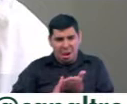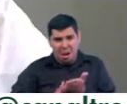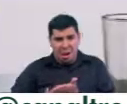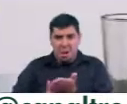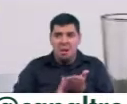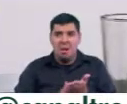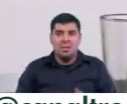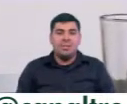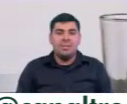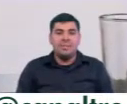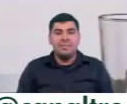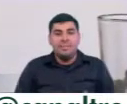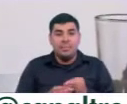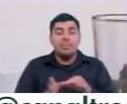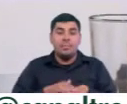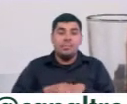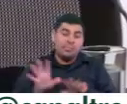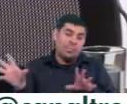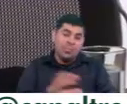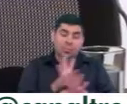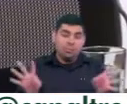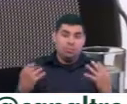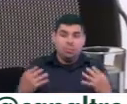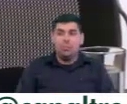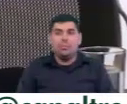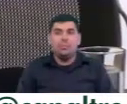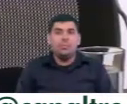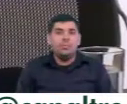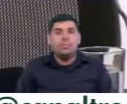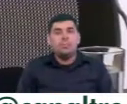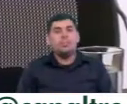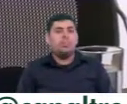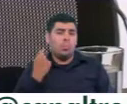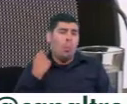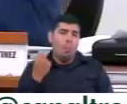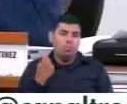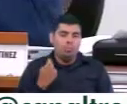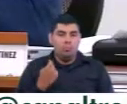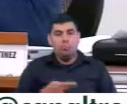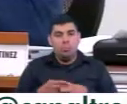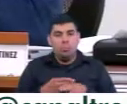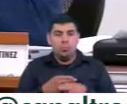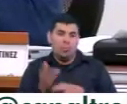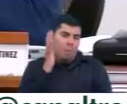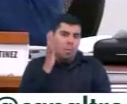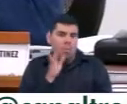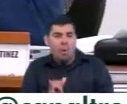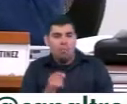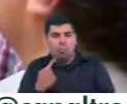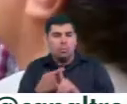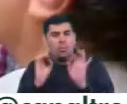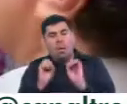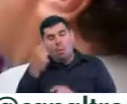la atención en los próximos días se dará ponencia negativa o positiva al proyecto que autorizara al alcalde